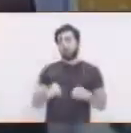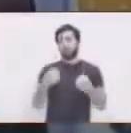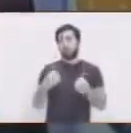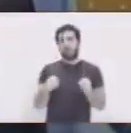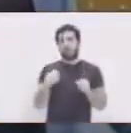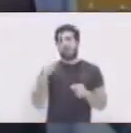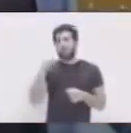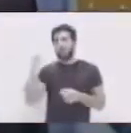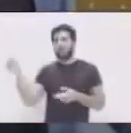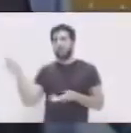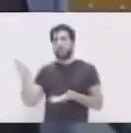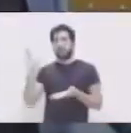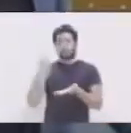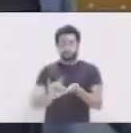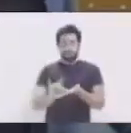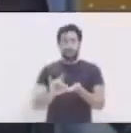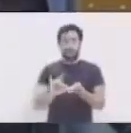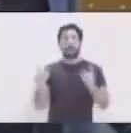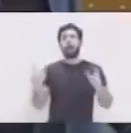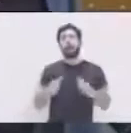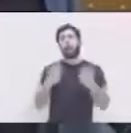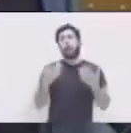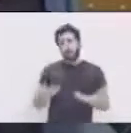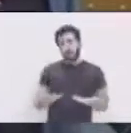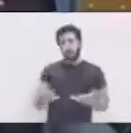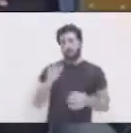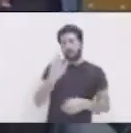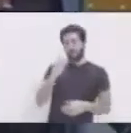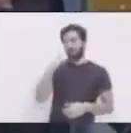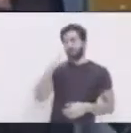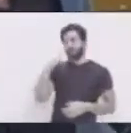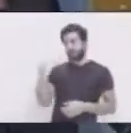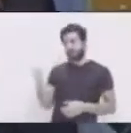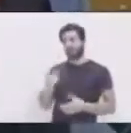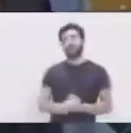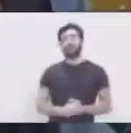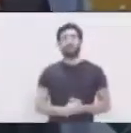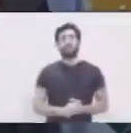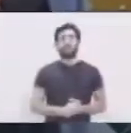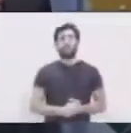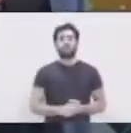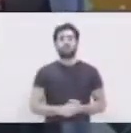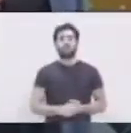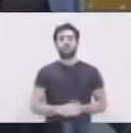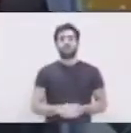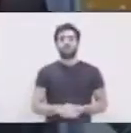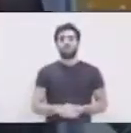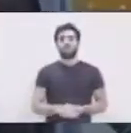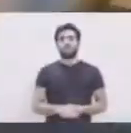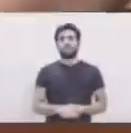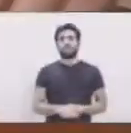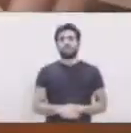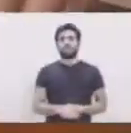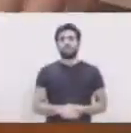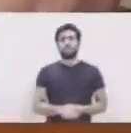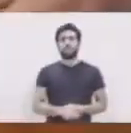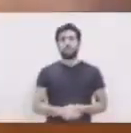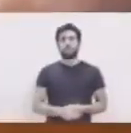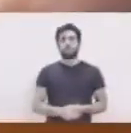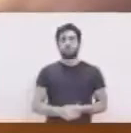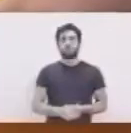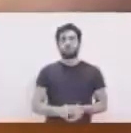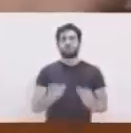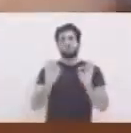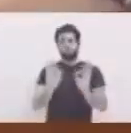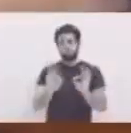podamos pegar en la parte de atrás de la carita de nuestra jirafa. Gracias. Para que nos quede un espacio en la parte de abajo. Exacto. Perfecto. Porque esto ya lo